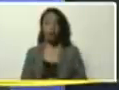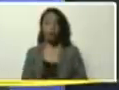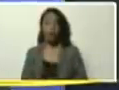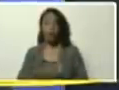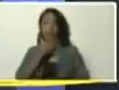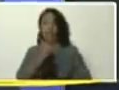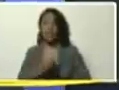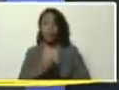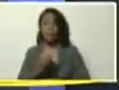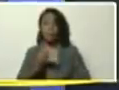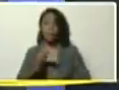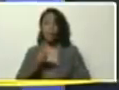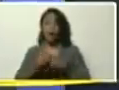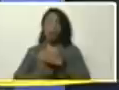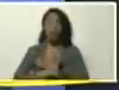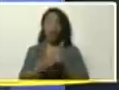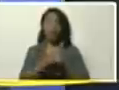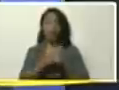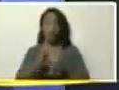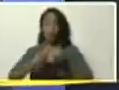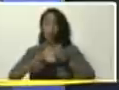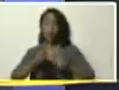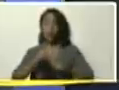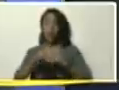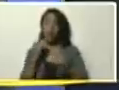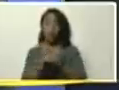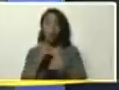decembrina se adelantó, pero una cosa